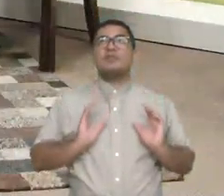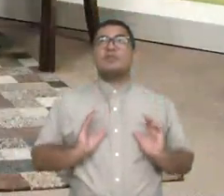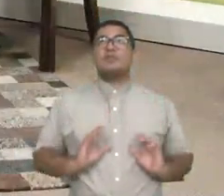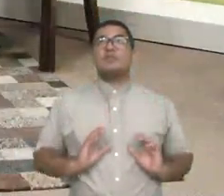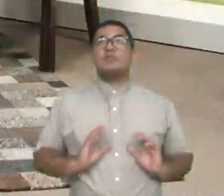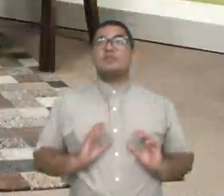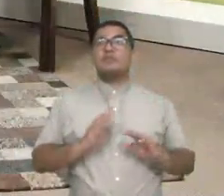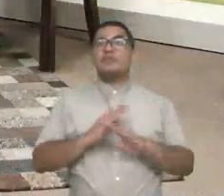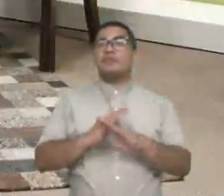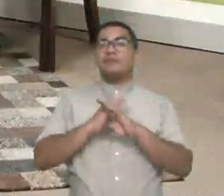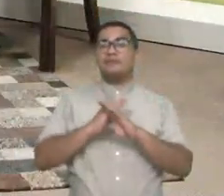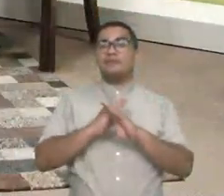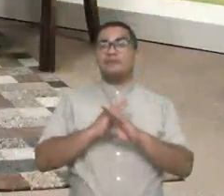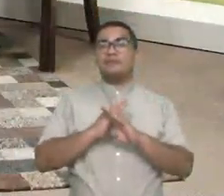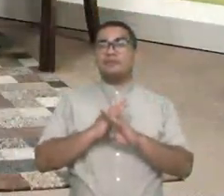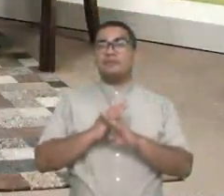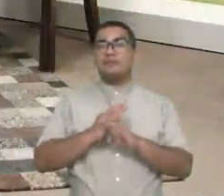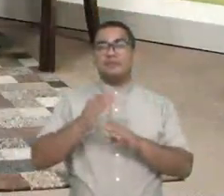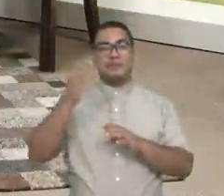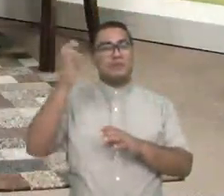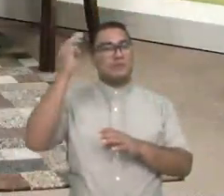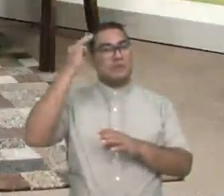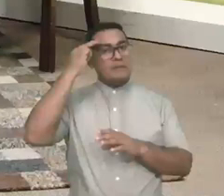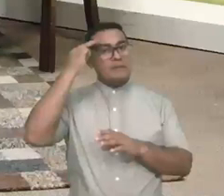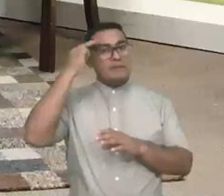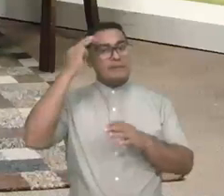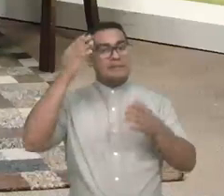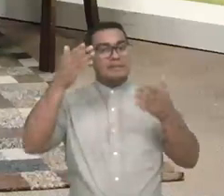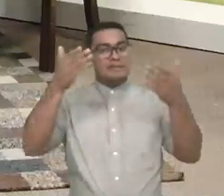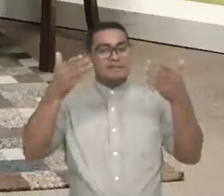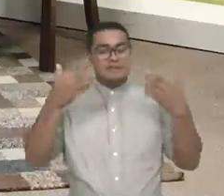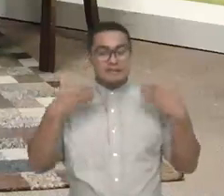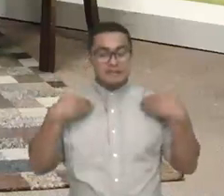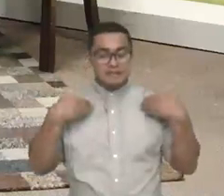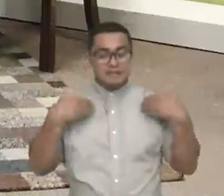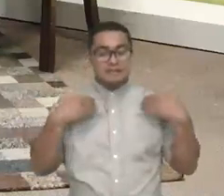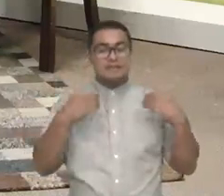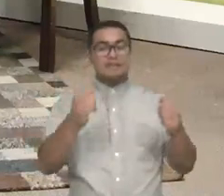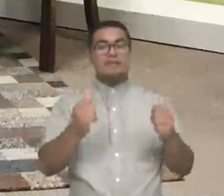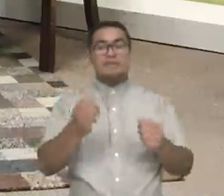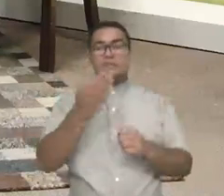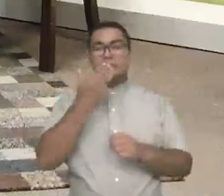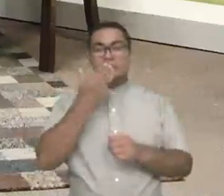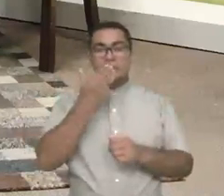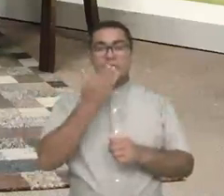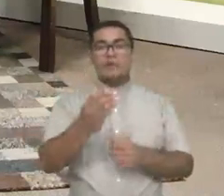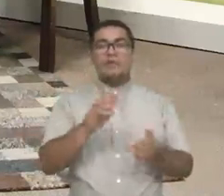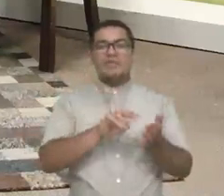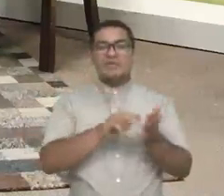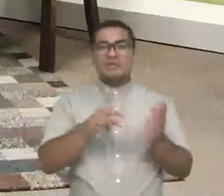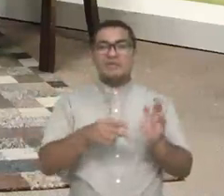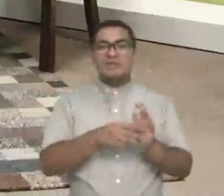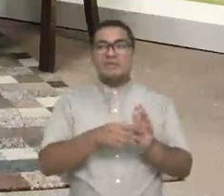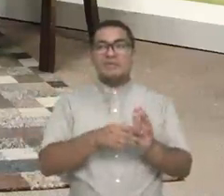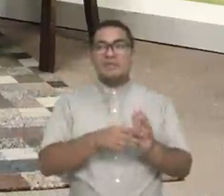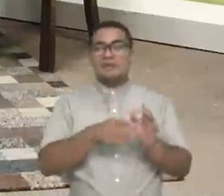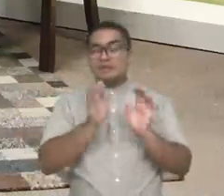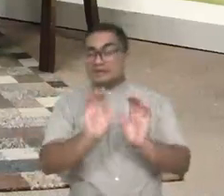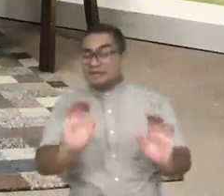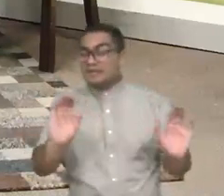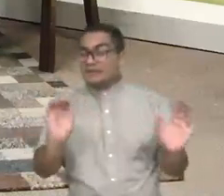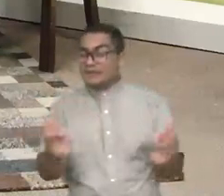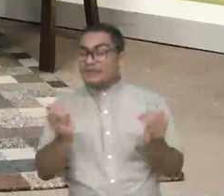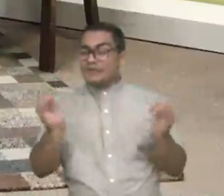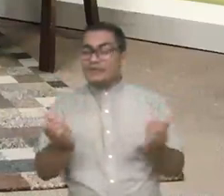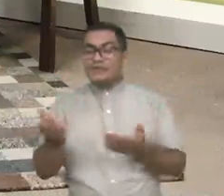de defensa. Tener tu mente sana, ocupada en algo positivo, quizás jugando con tus niños, con tu